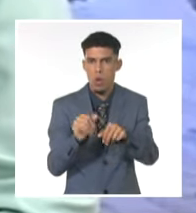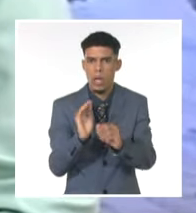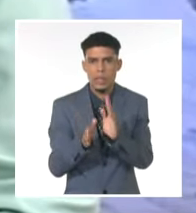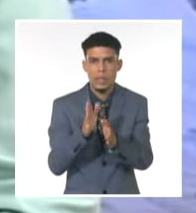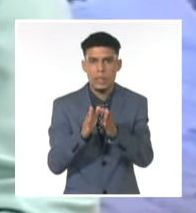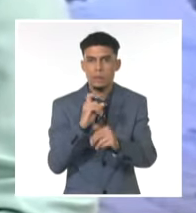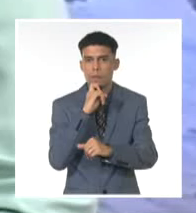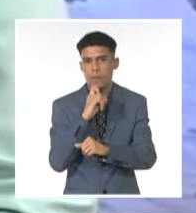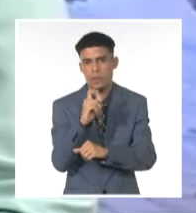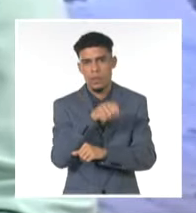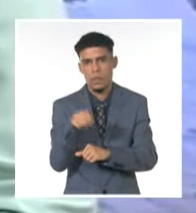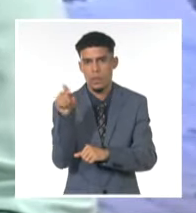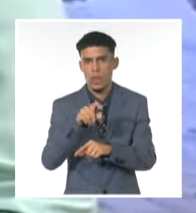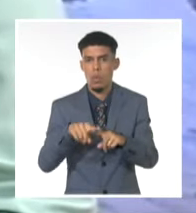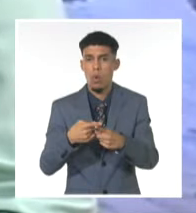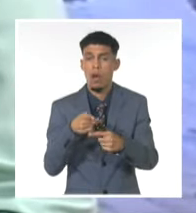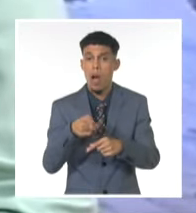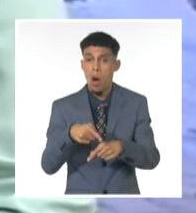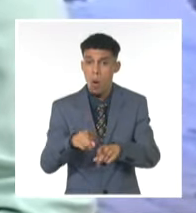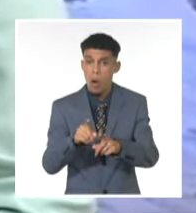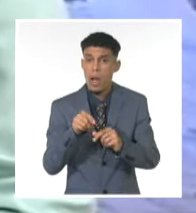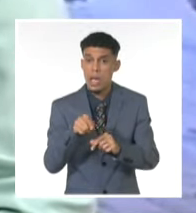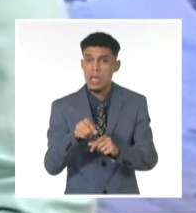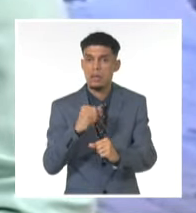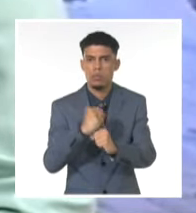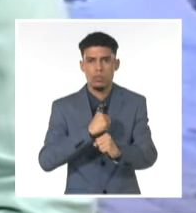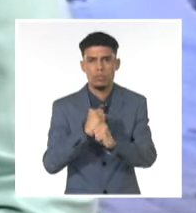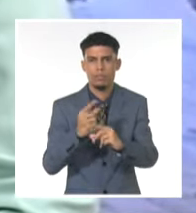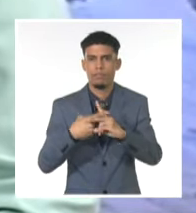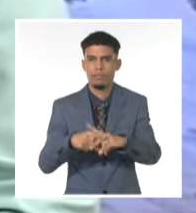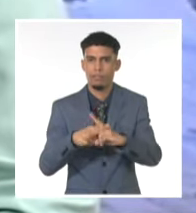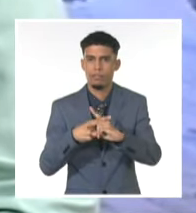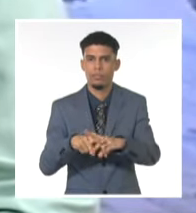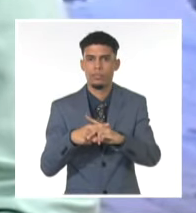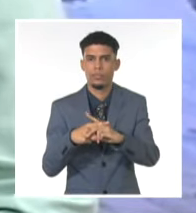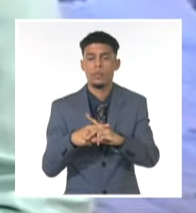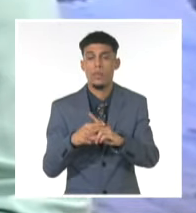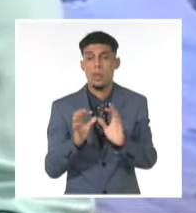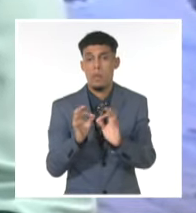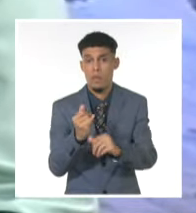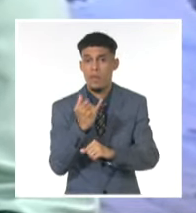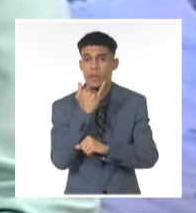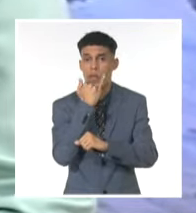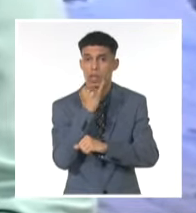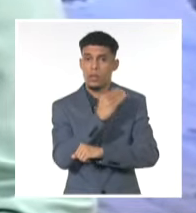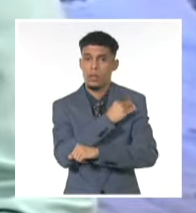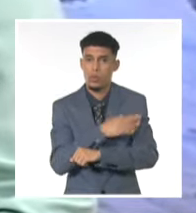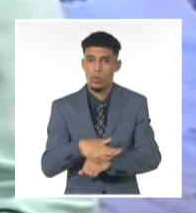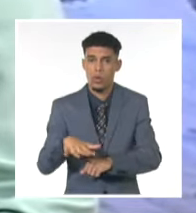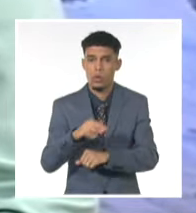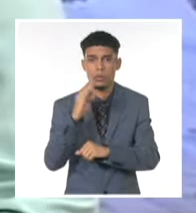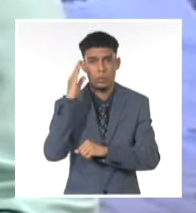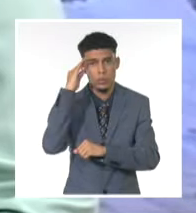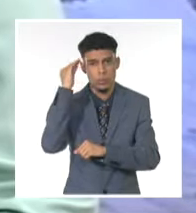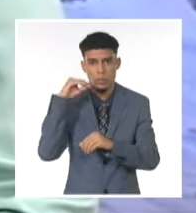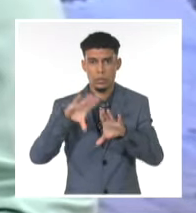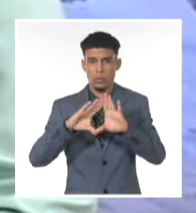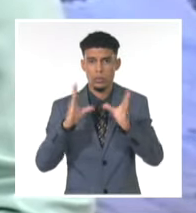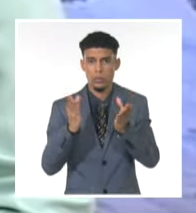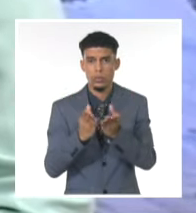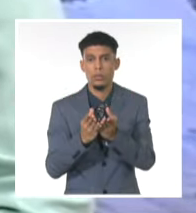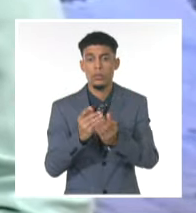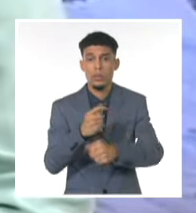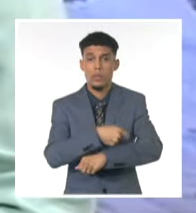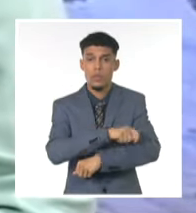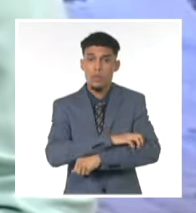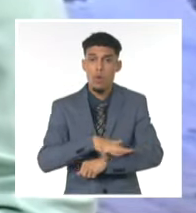de recuperación y de distribución de insumos hacia los pobladores de ese territorio que, como todos sabemos, ha sido severamente afectado